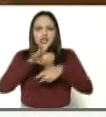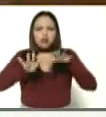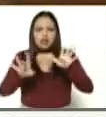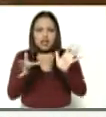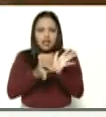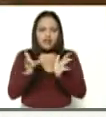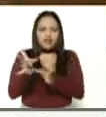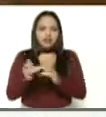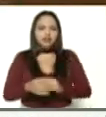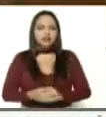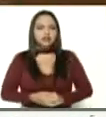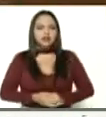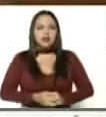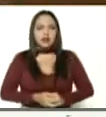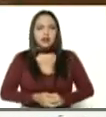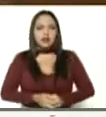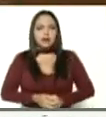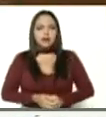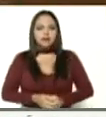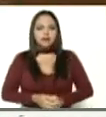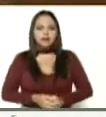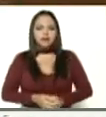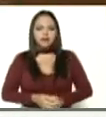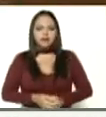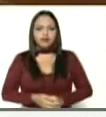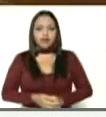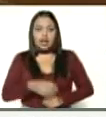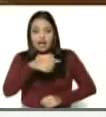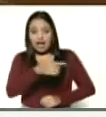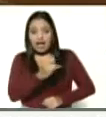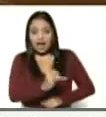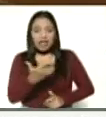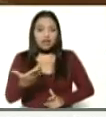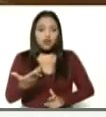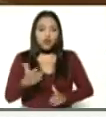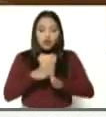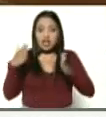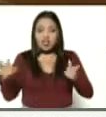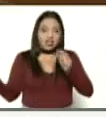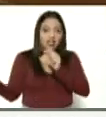decir, ¿qué tuvo que ver allí el pueblo? Entonces, aquí también entramos en un gran debate.